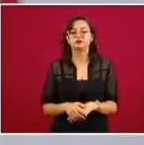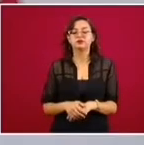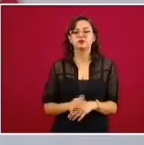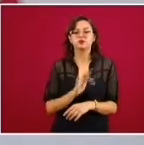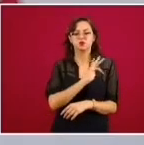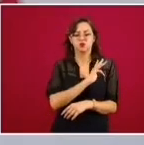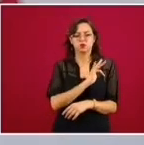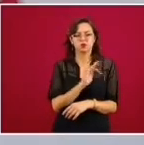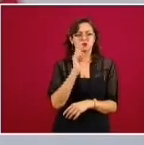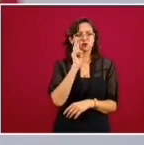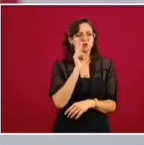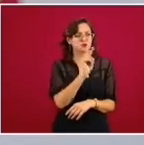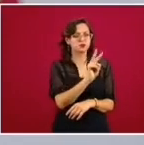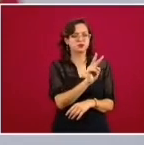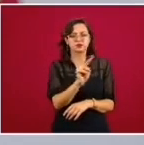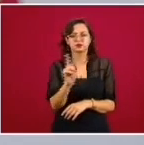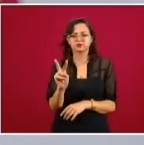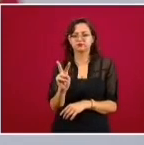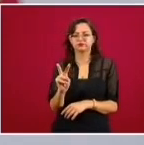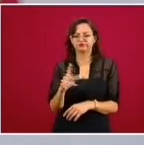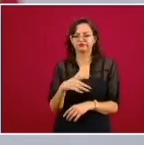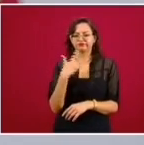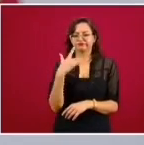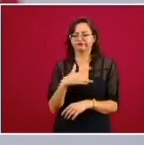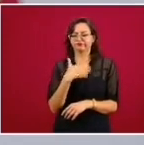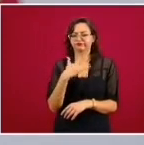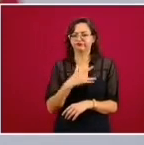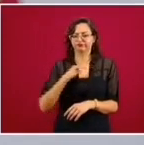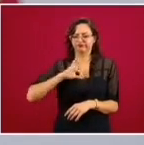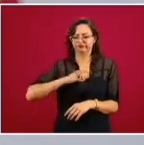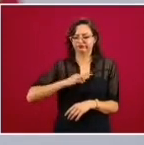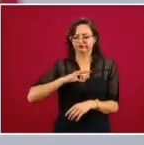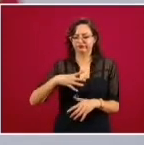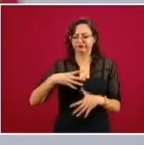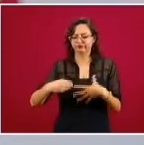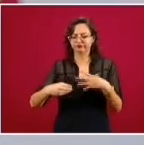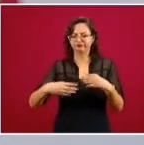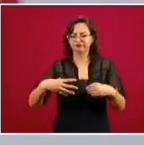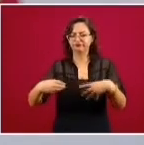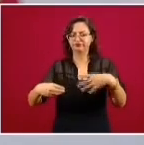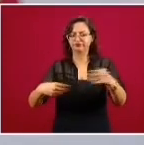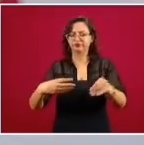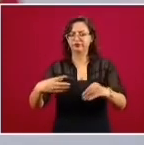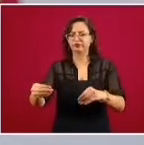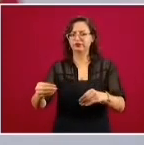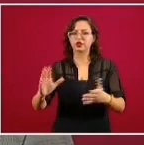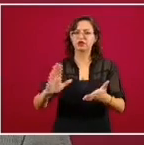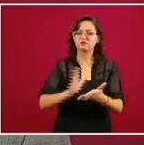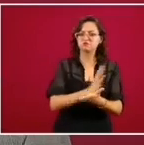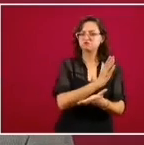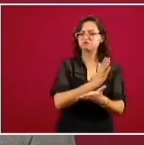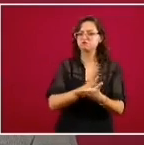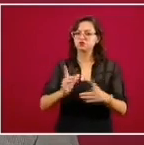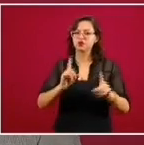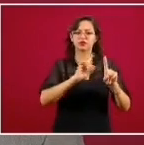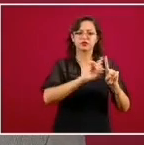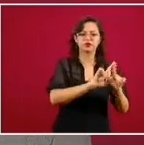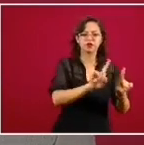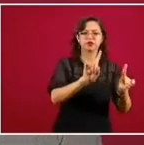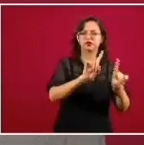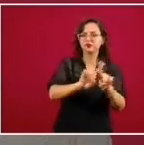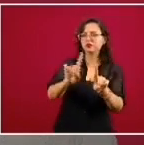nos permite es predecir el comportamiento en forma diferencial. Y como hemos mencionado, nos